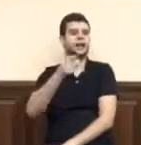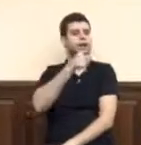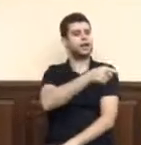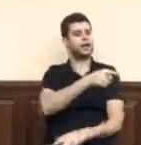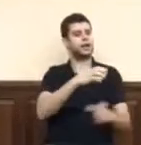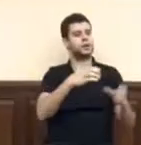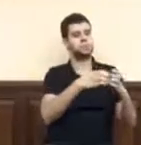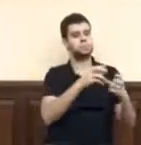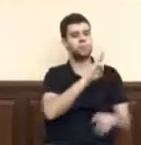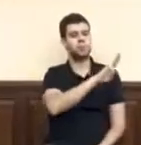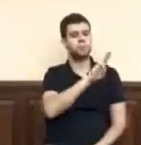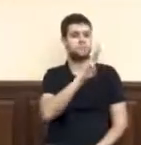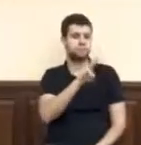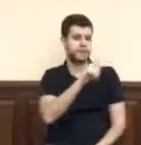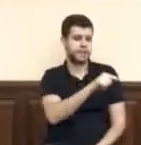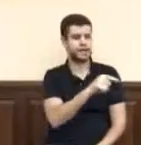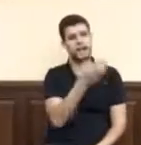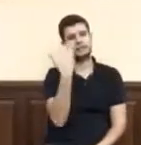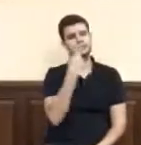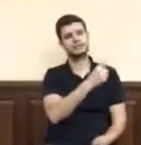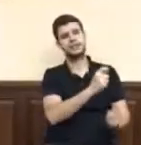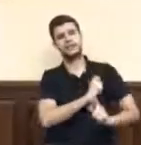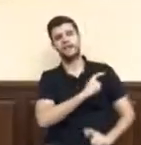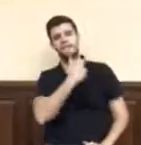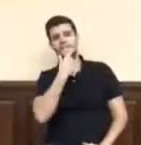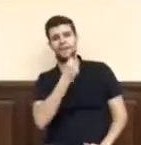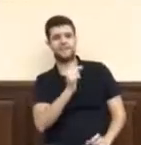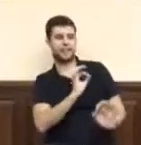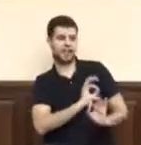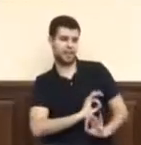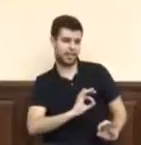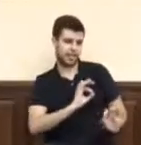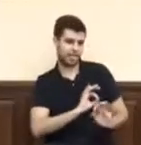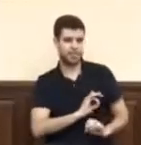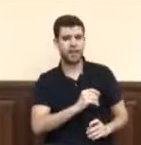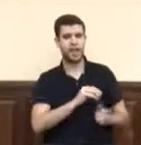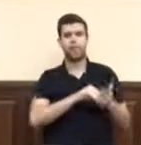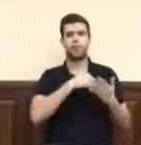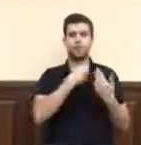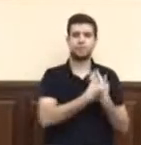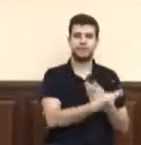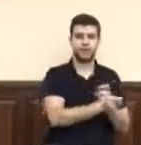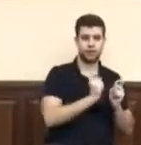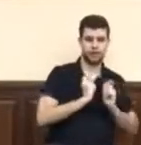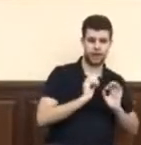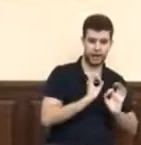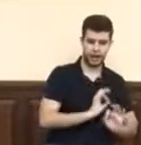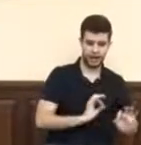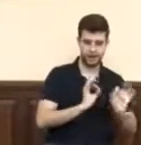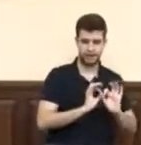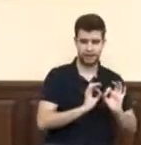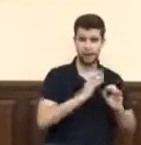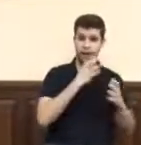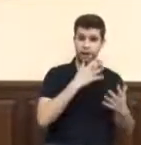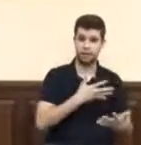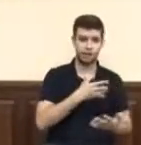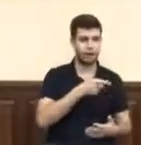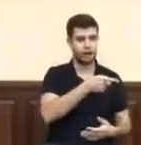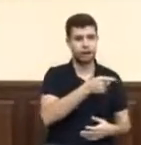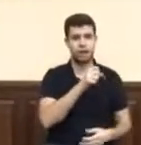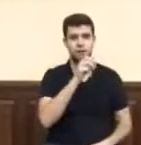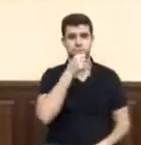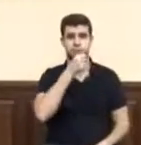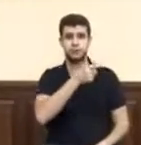cuando gobernaba no les facilitaba ningún tipo de documentación y ahora cuando están gobernando